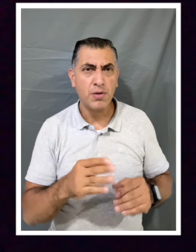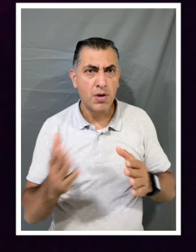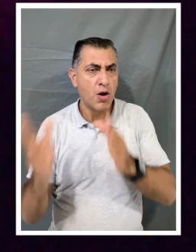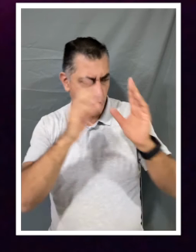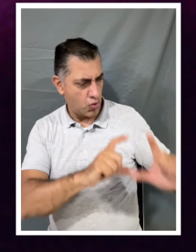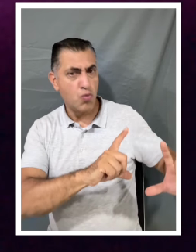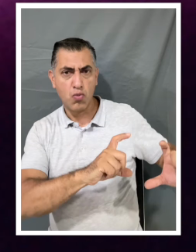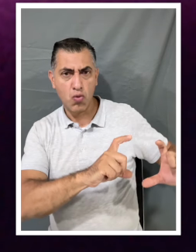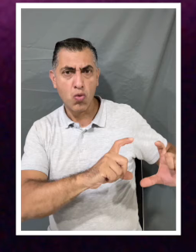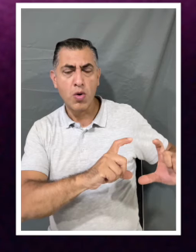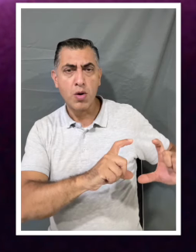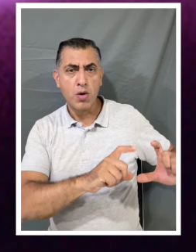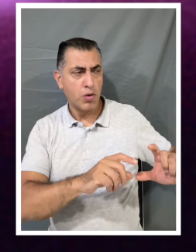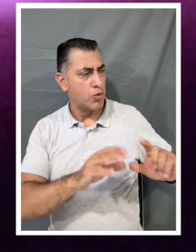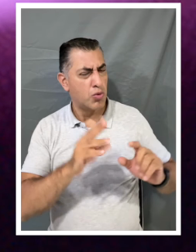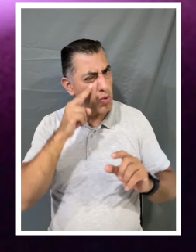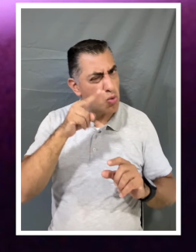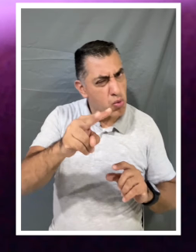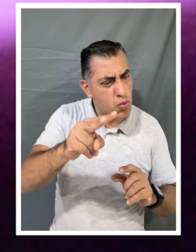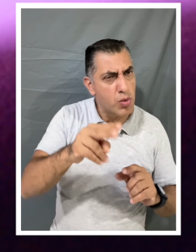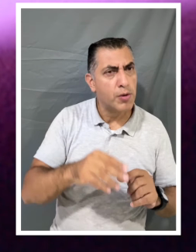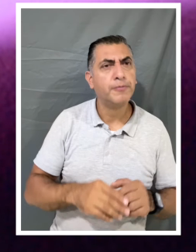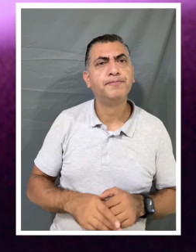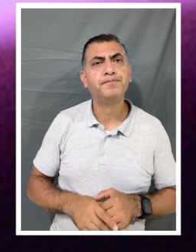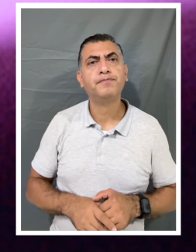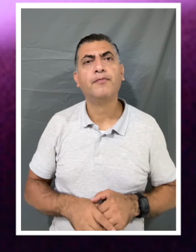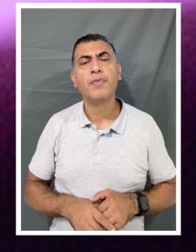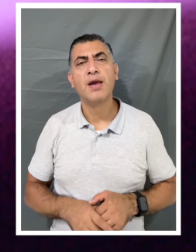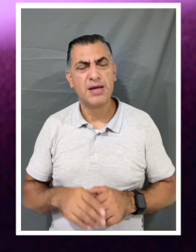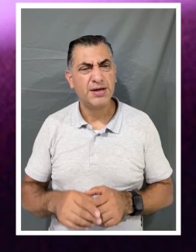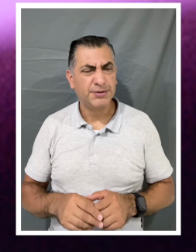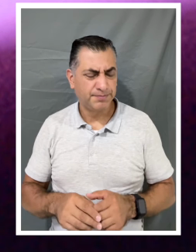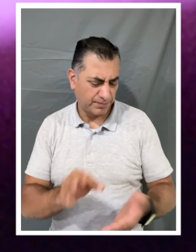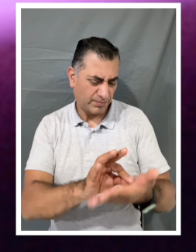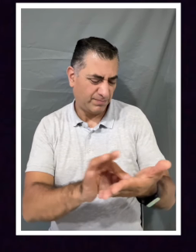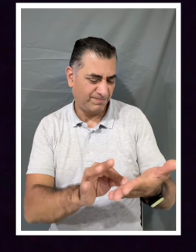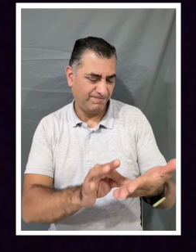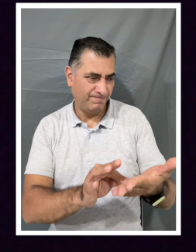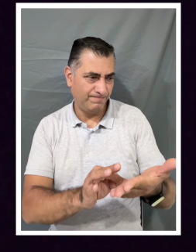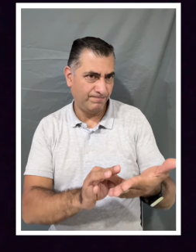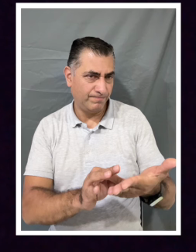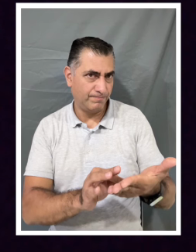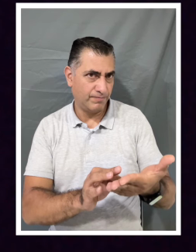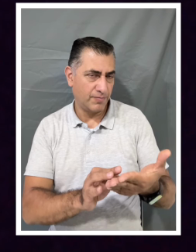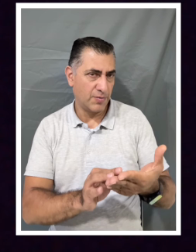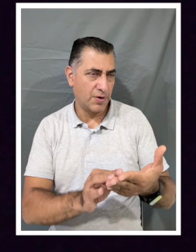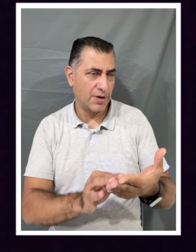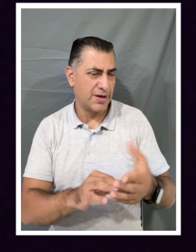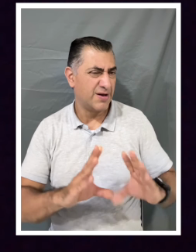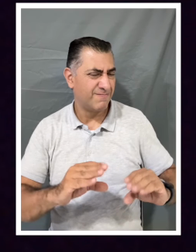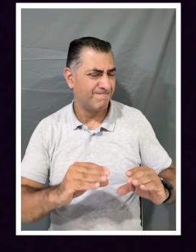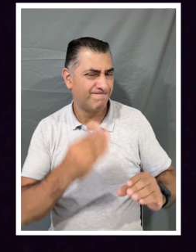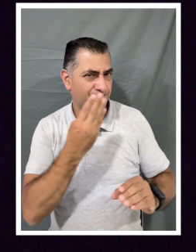QR en tu pantalla y yo quiero que tú lo escanees y te inscribas a los cursos de enseñanza bíblica es